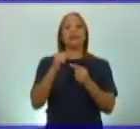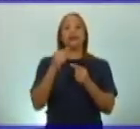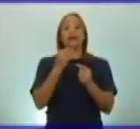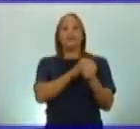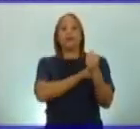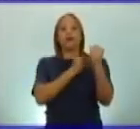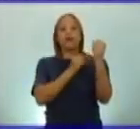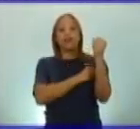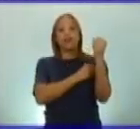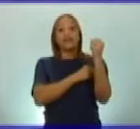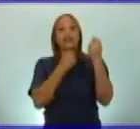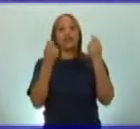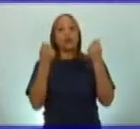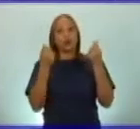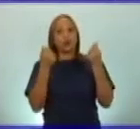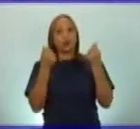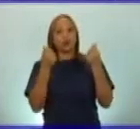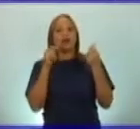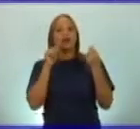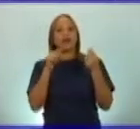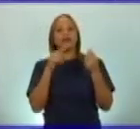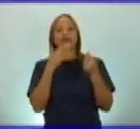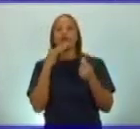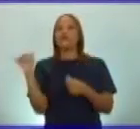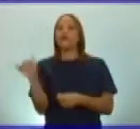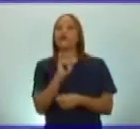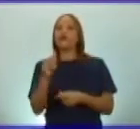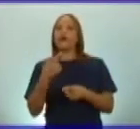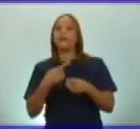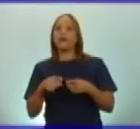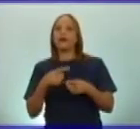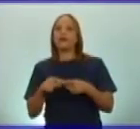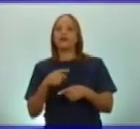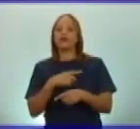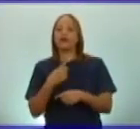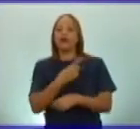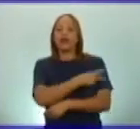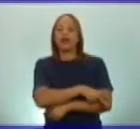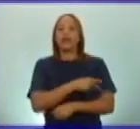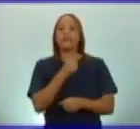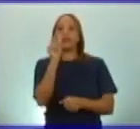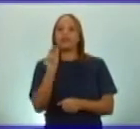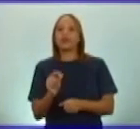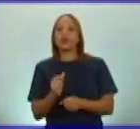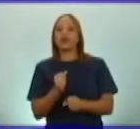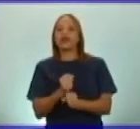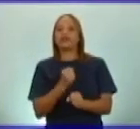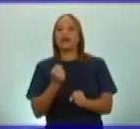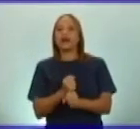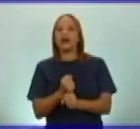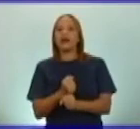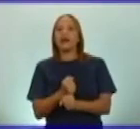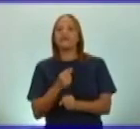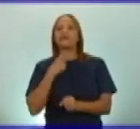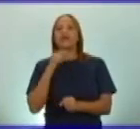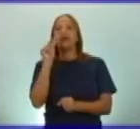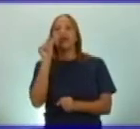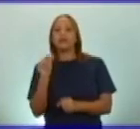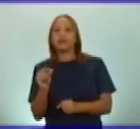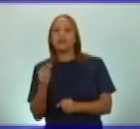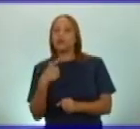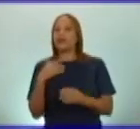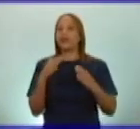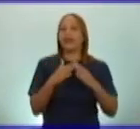momento, benefició por igual a la clase trabajadora de Estados Unidos, al trabajador, al hombre humilde,